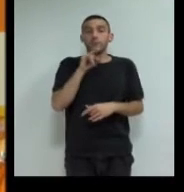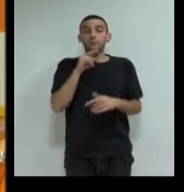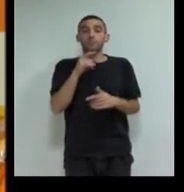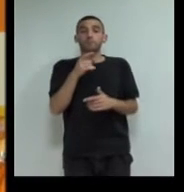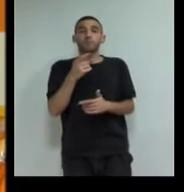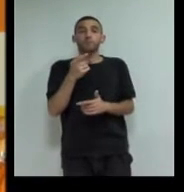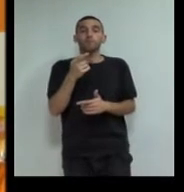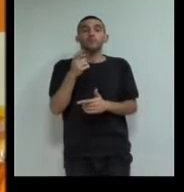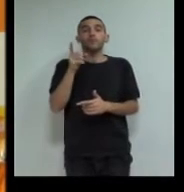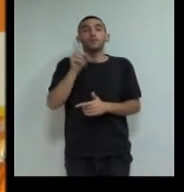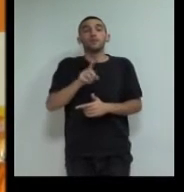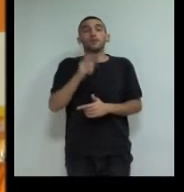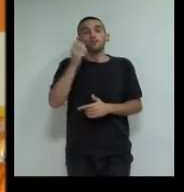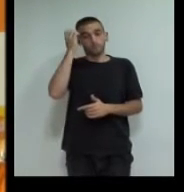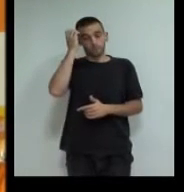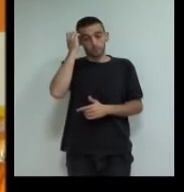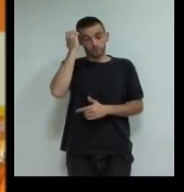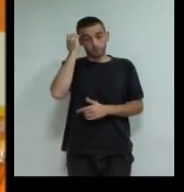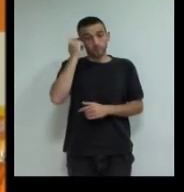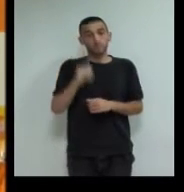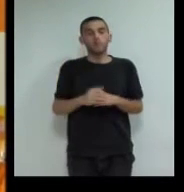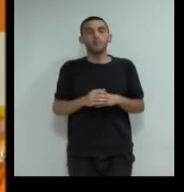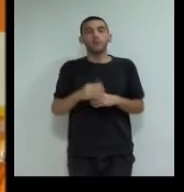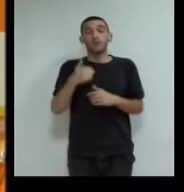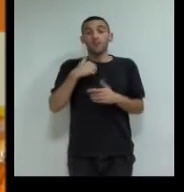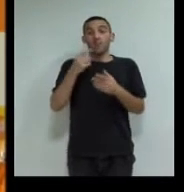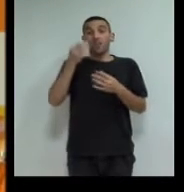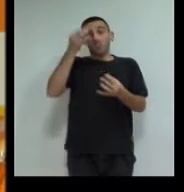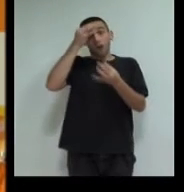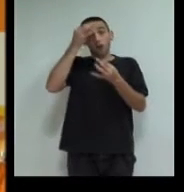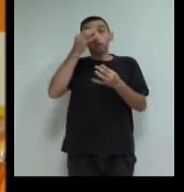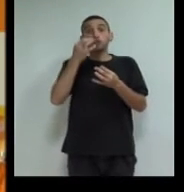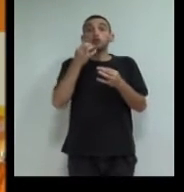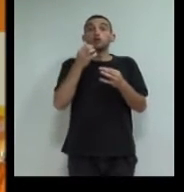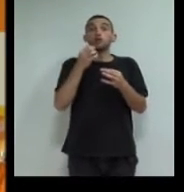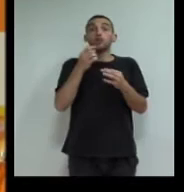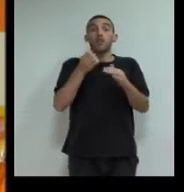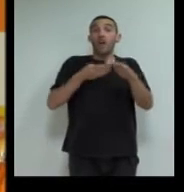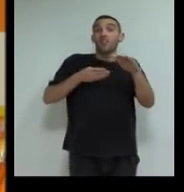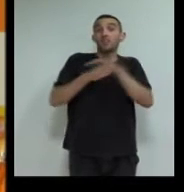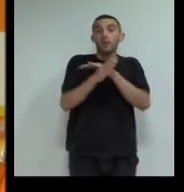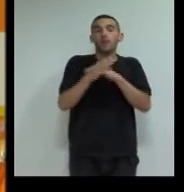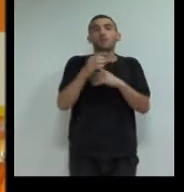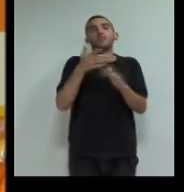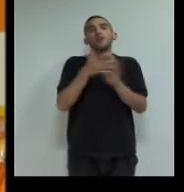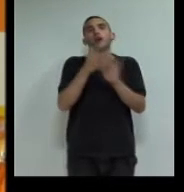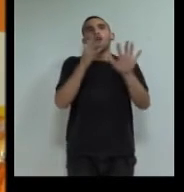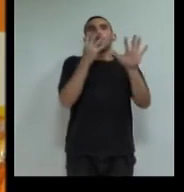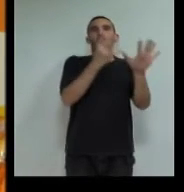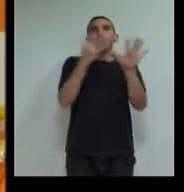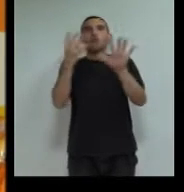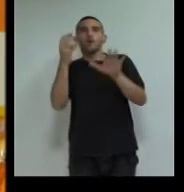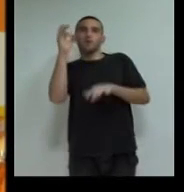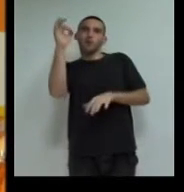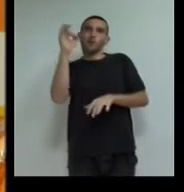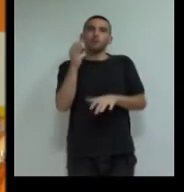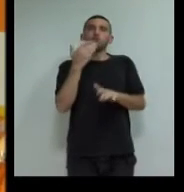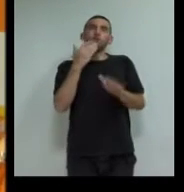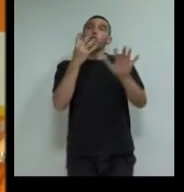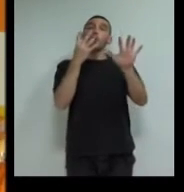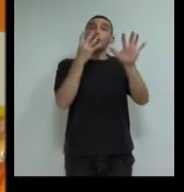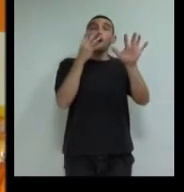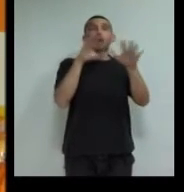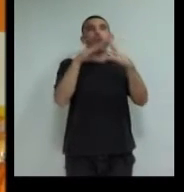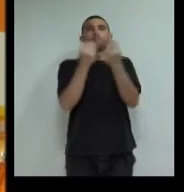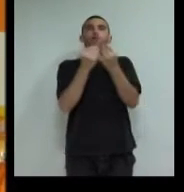en cuanto al subtitulado, en cuanto a los datos que obtenemos, del 99%. Entonces, bueno, está ahí un 97%